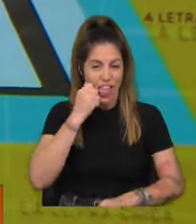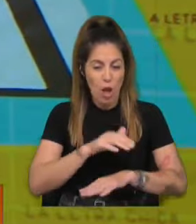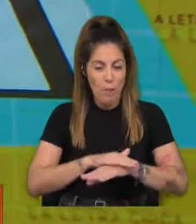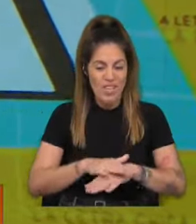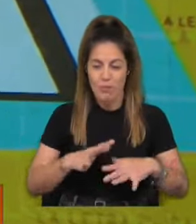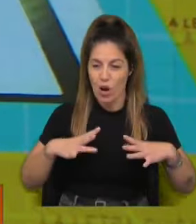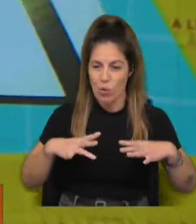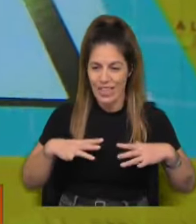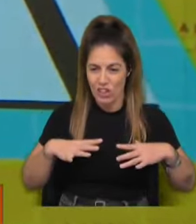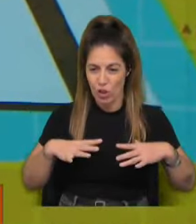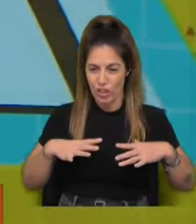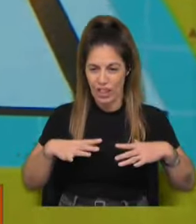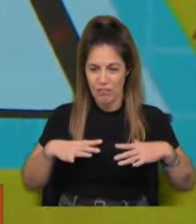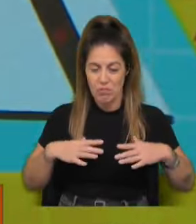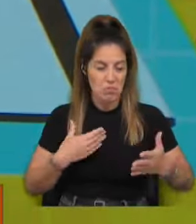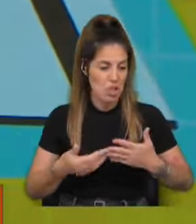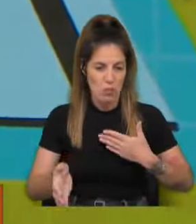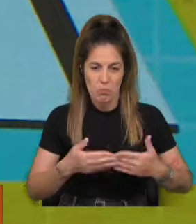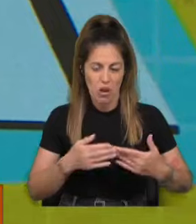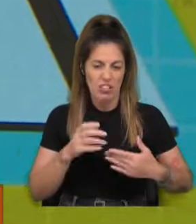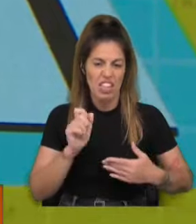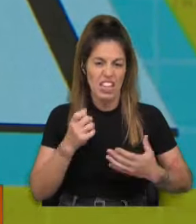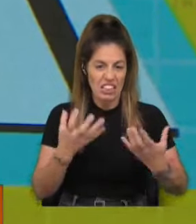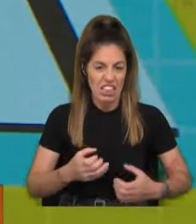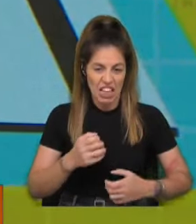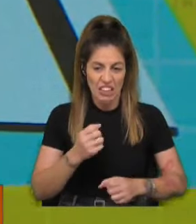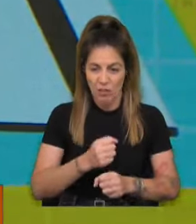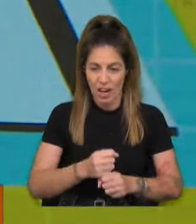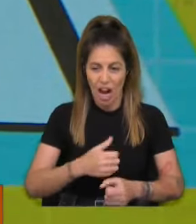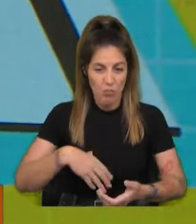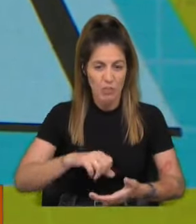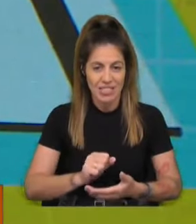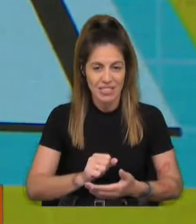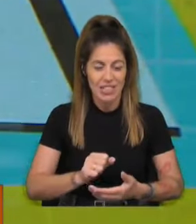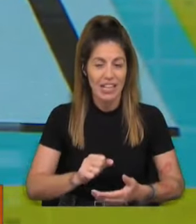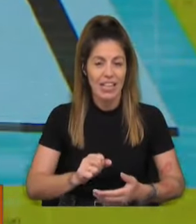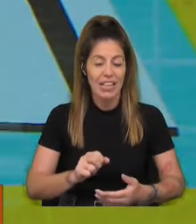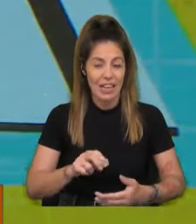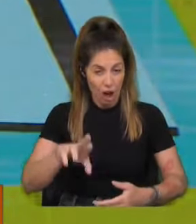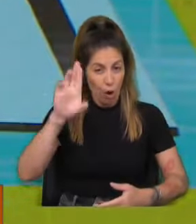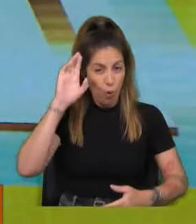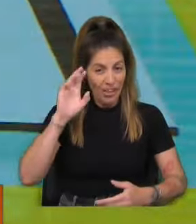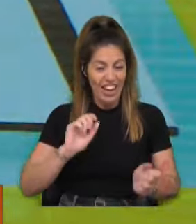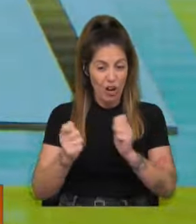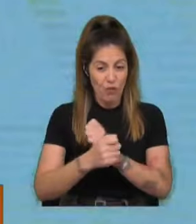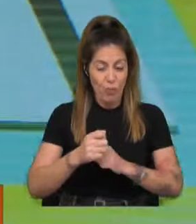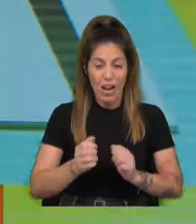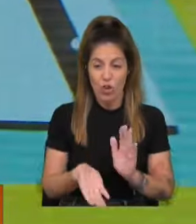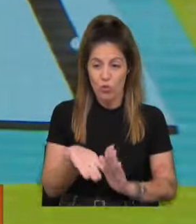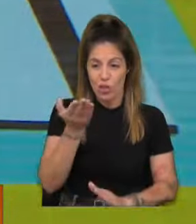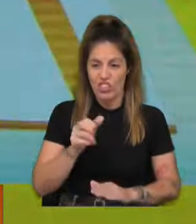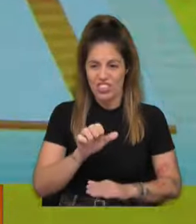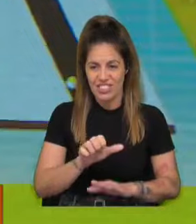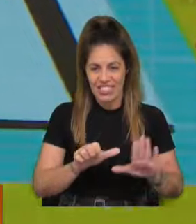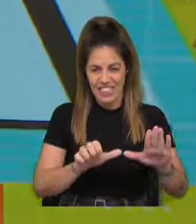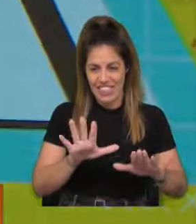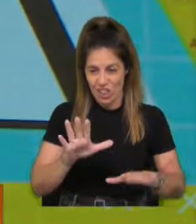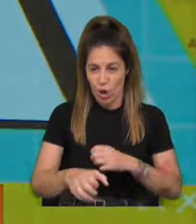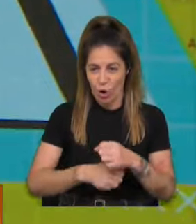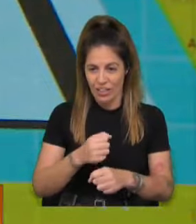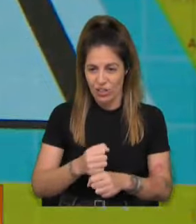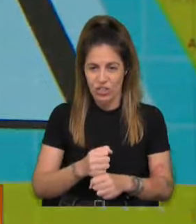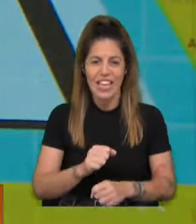jubilatoria este independientemente de quien quiera trabaje más Recuerden que la reforma lo subió a 65 este y el tercer punto